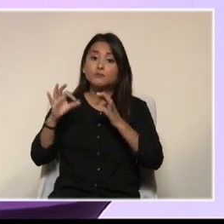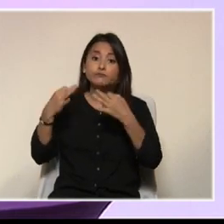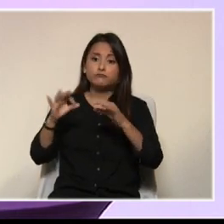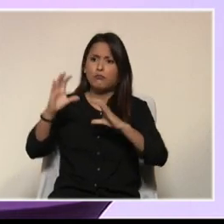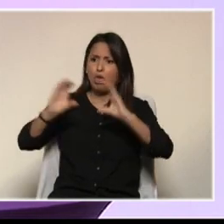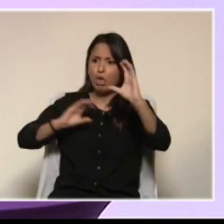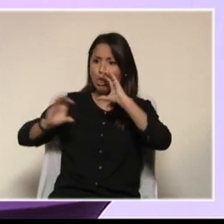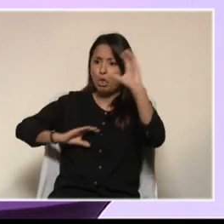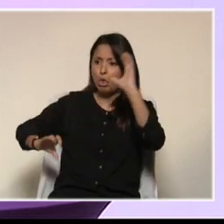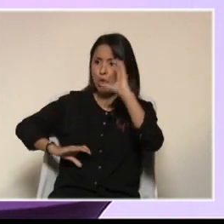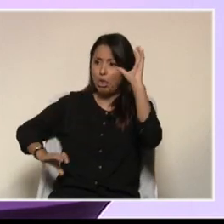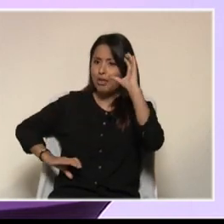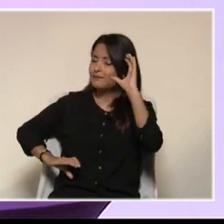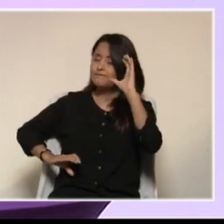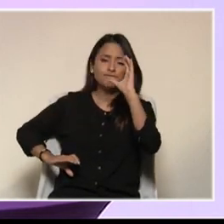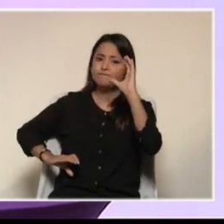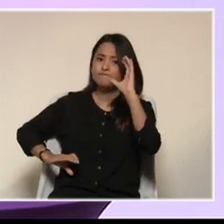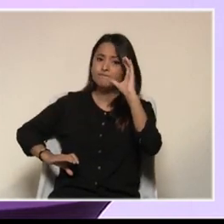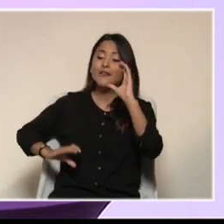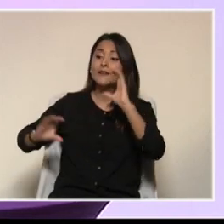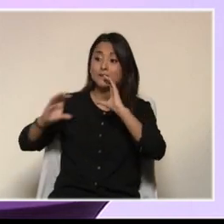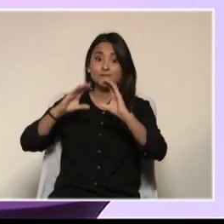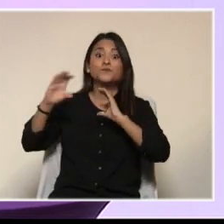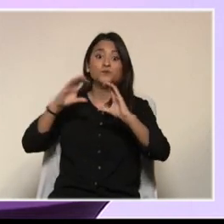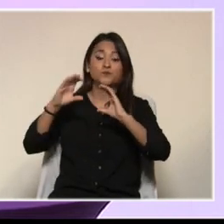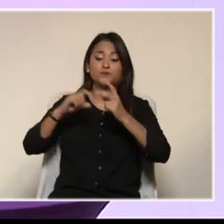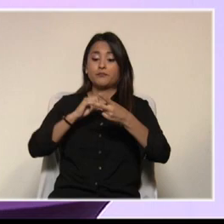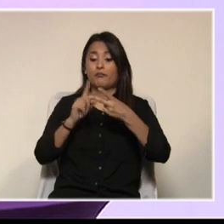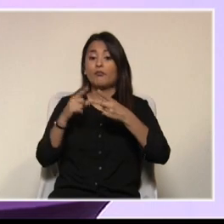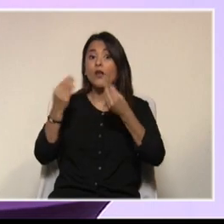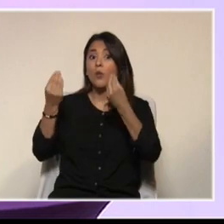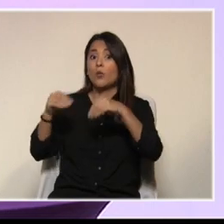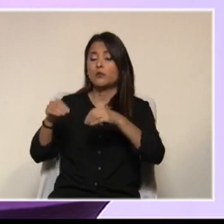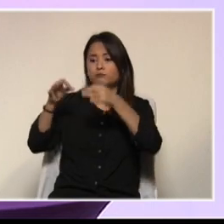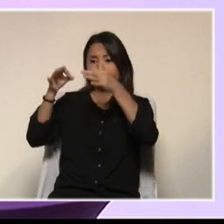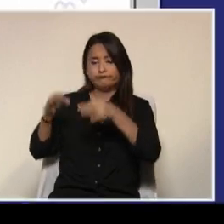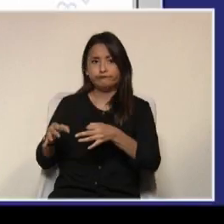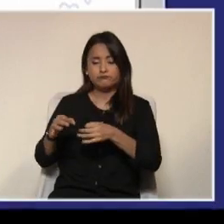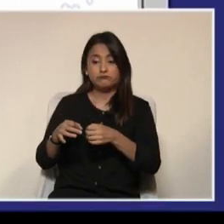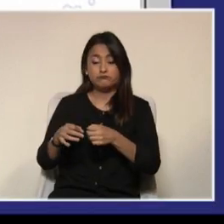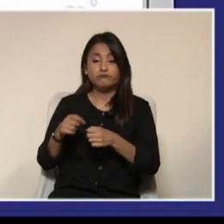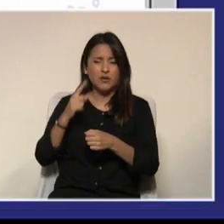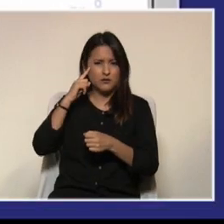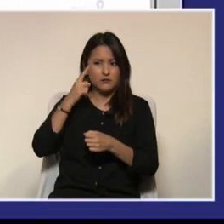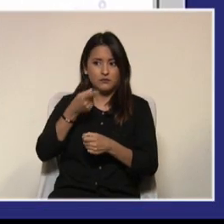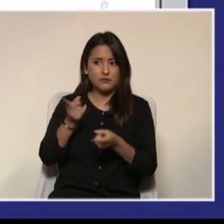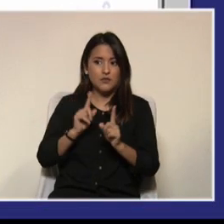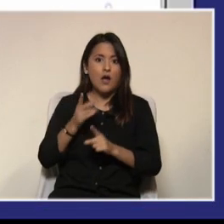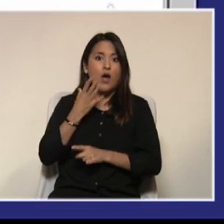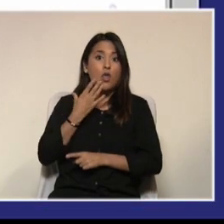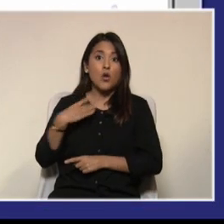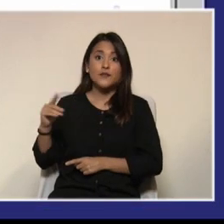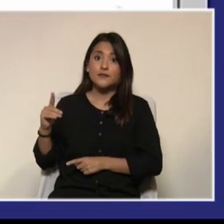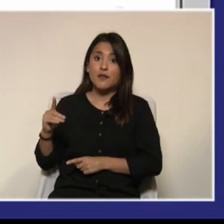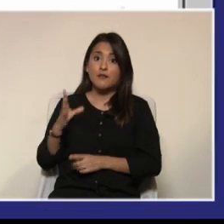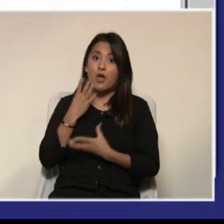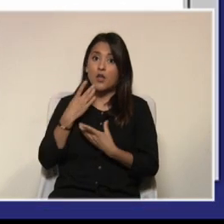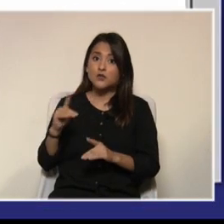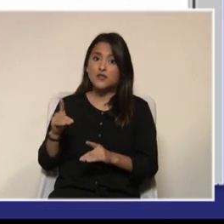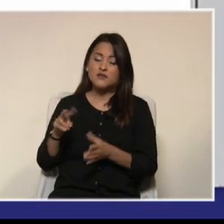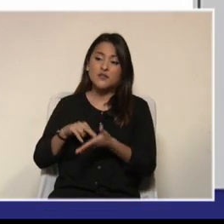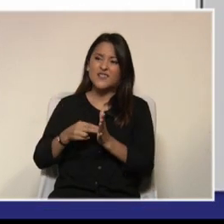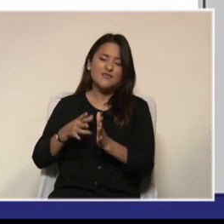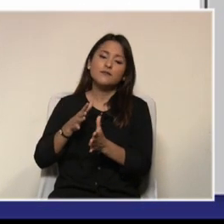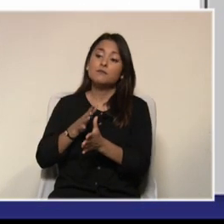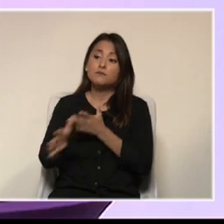efectiva, acuerdos y el consenso. Recordemos que estamos hablando de adolescentes. Cuando hablamos de adolescentes tenemos que tener en